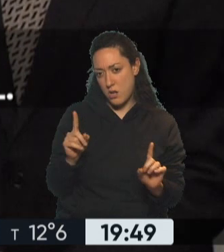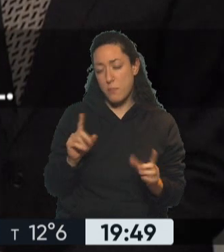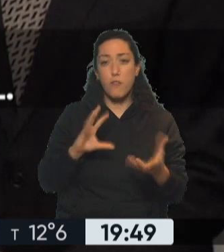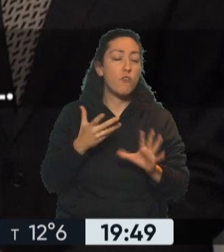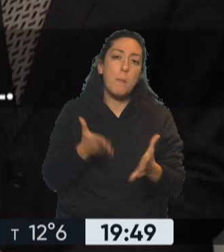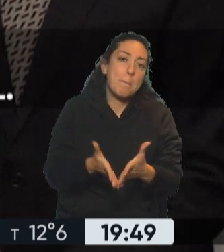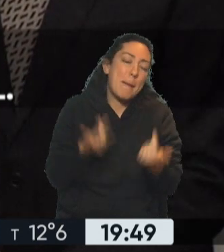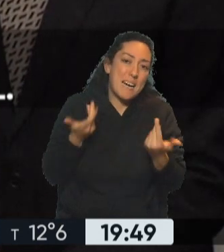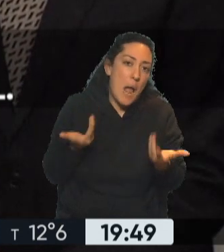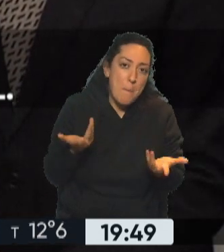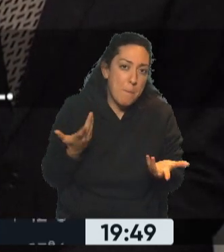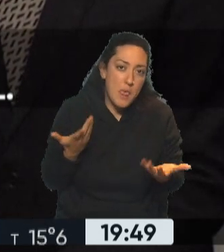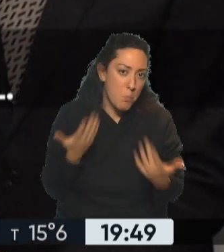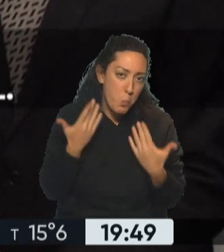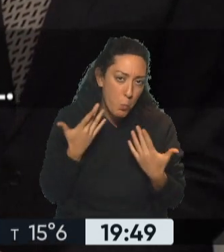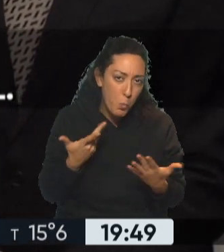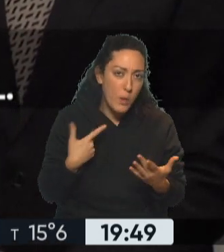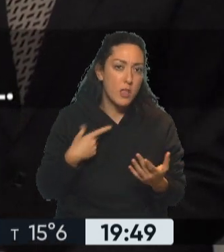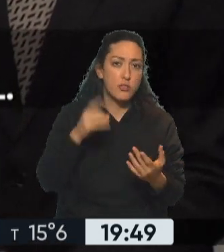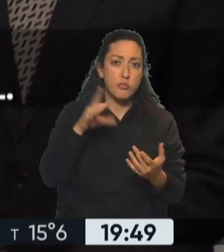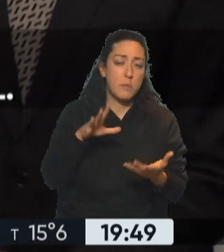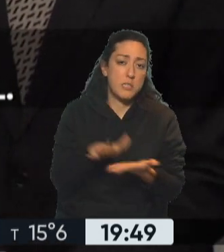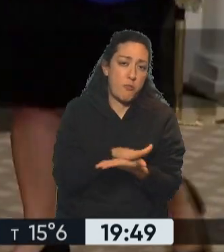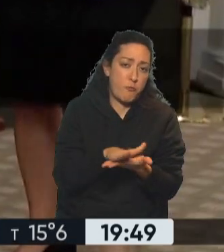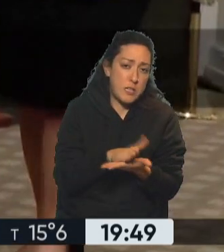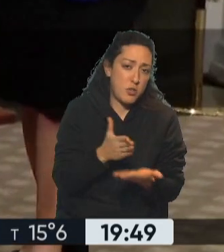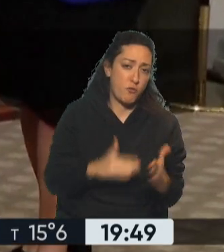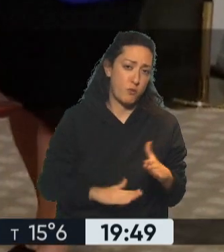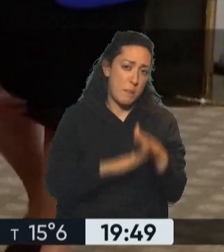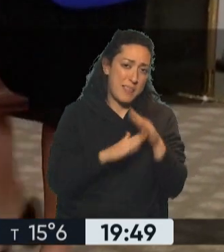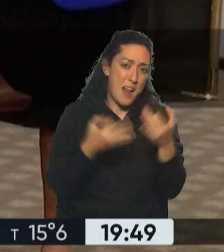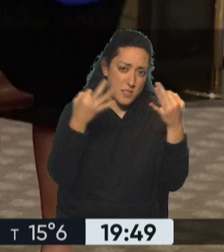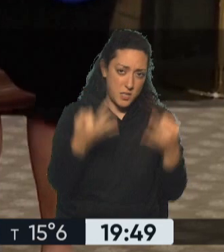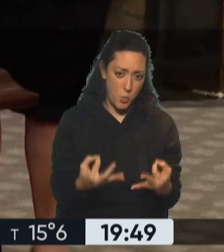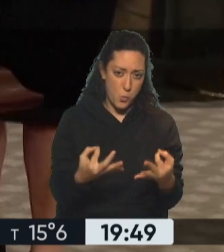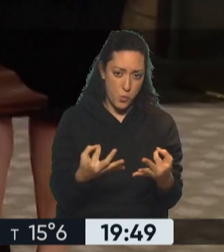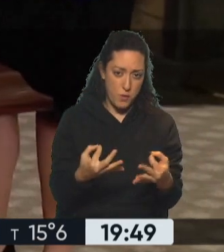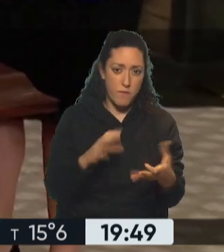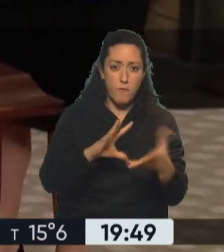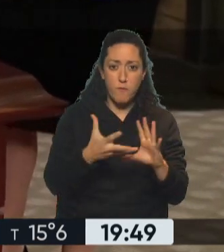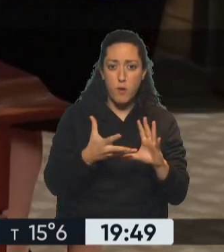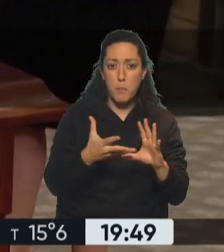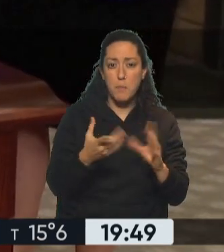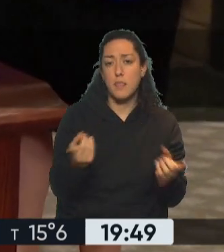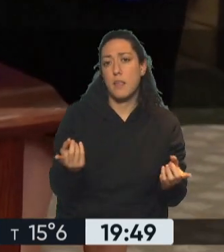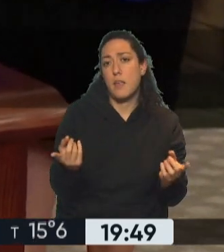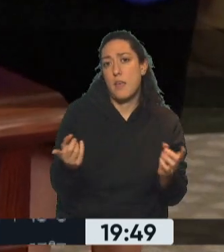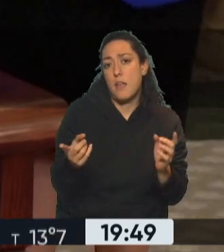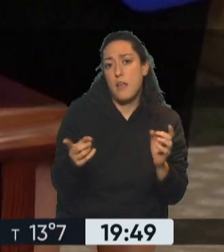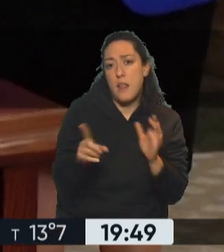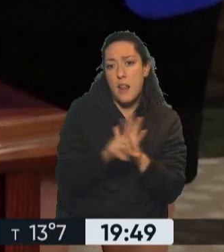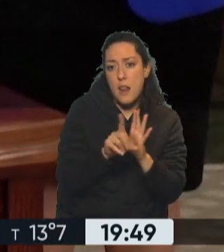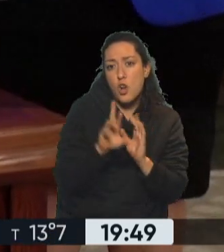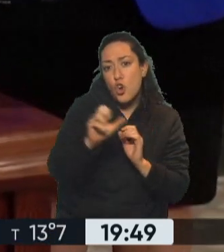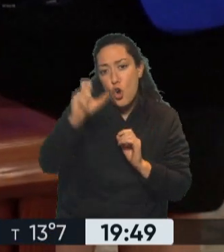route available. I'm just stating a basic fundamental notion. The fastest way to restore Roe is to pass a